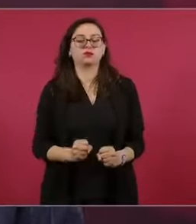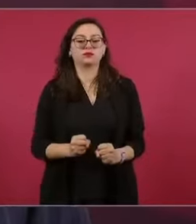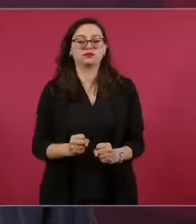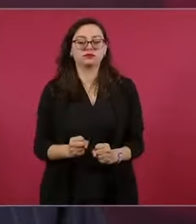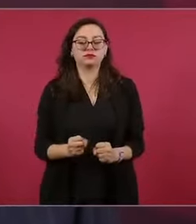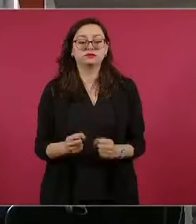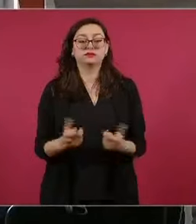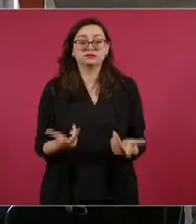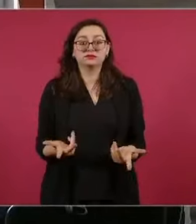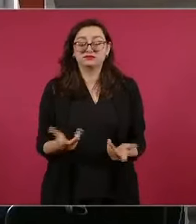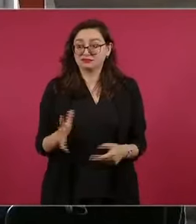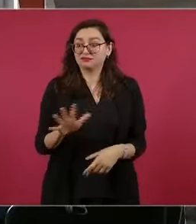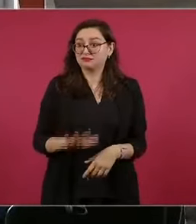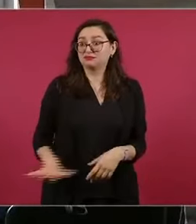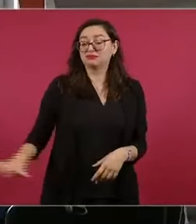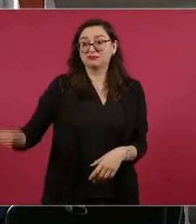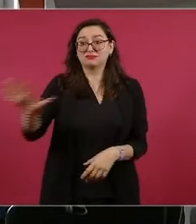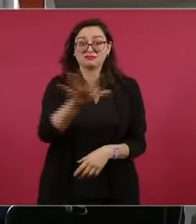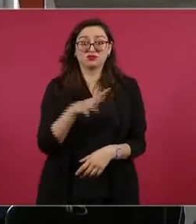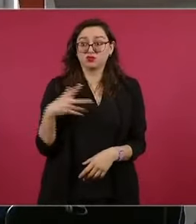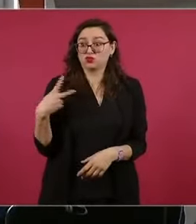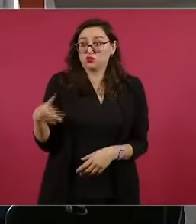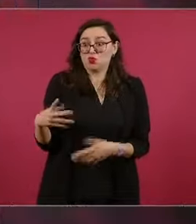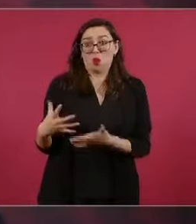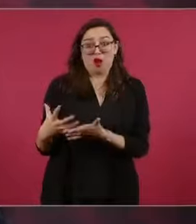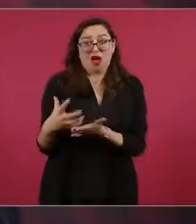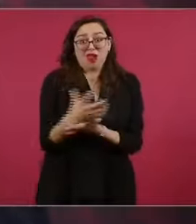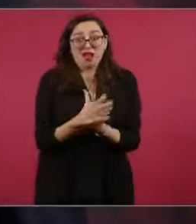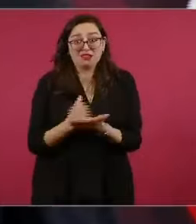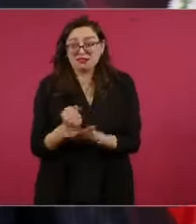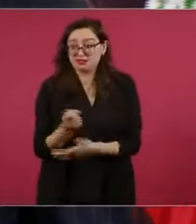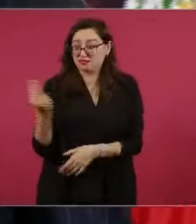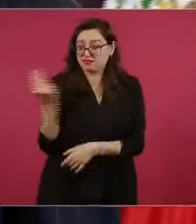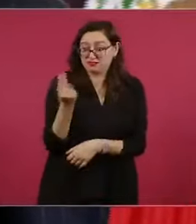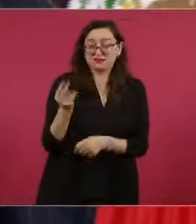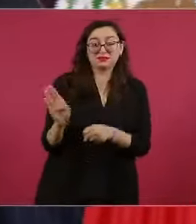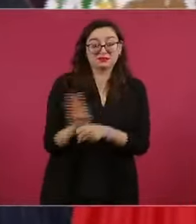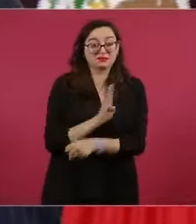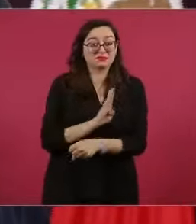como lo merece el pueblo de México, que es extraordinario,